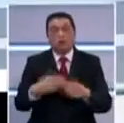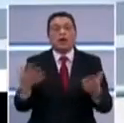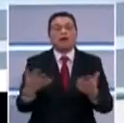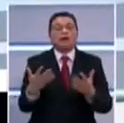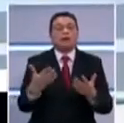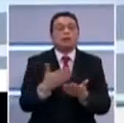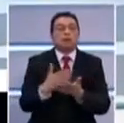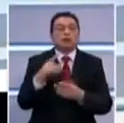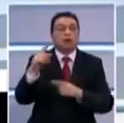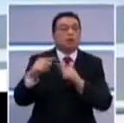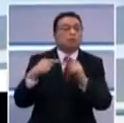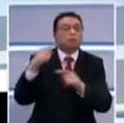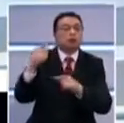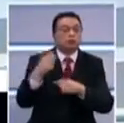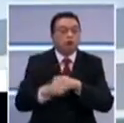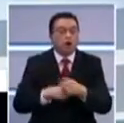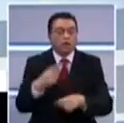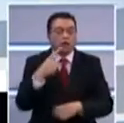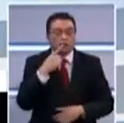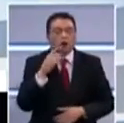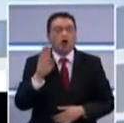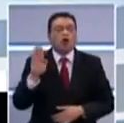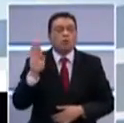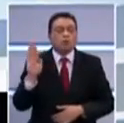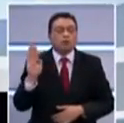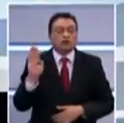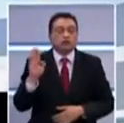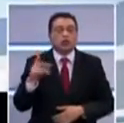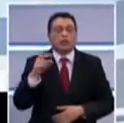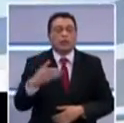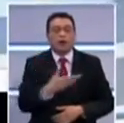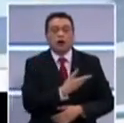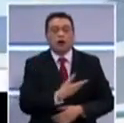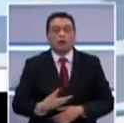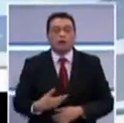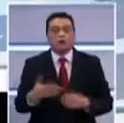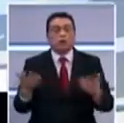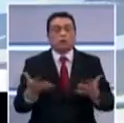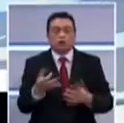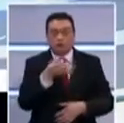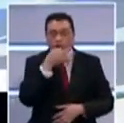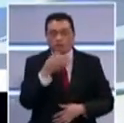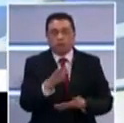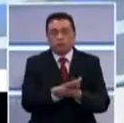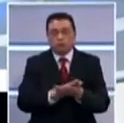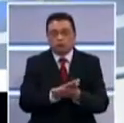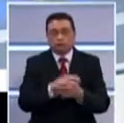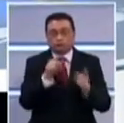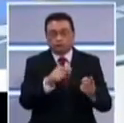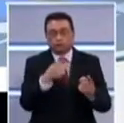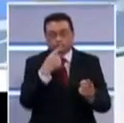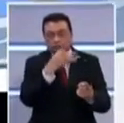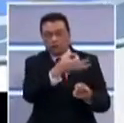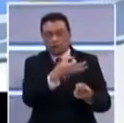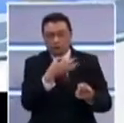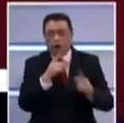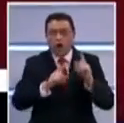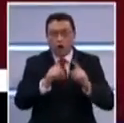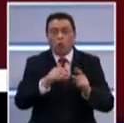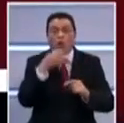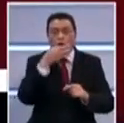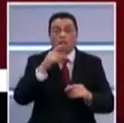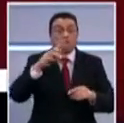el próximo año finalmente con el compromiso de del gobierno porque hablamos por ejemplo con santiago gonzález él decía que lo mínimo que se